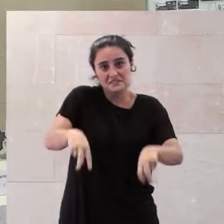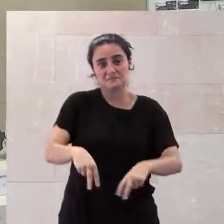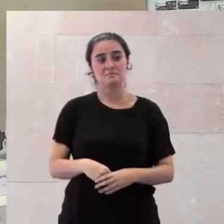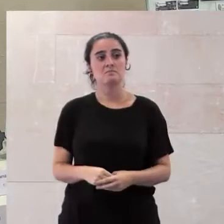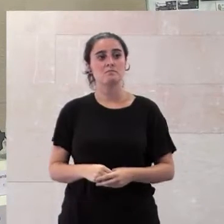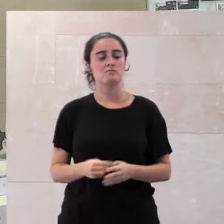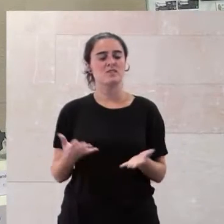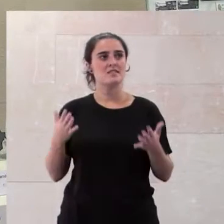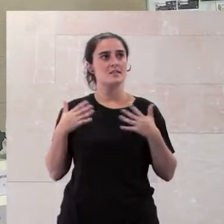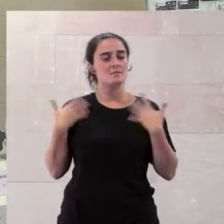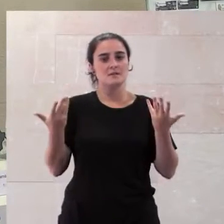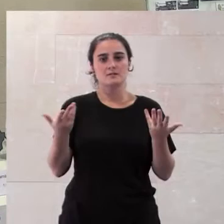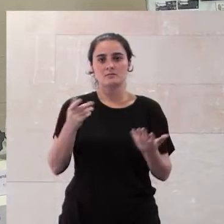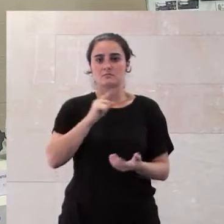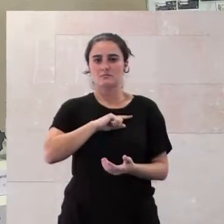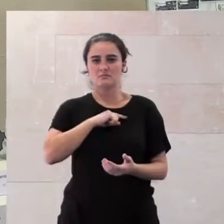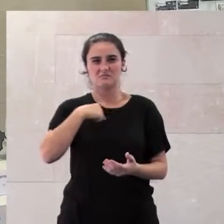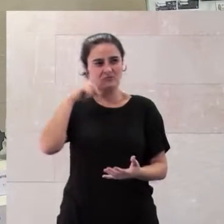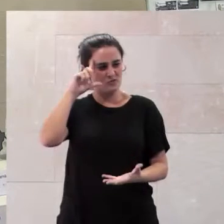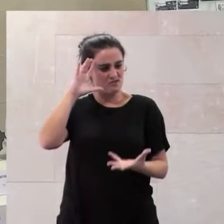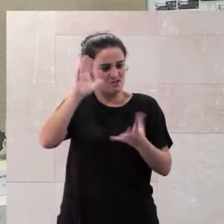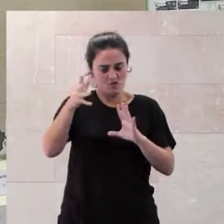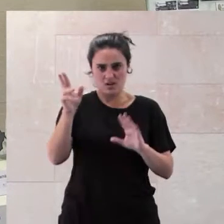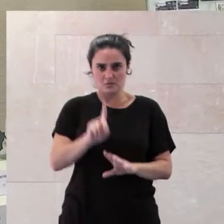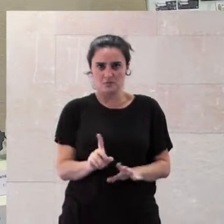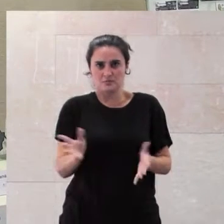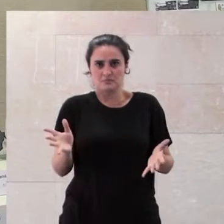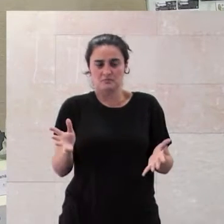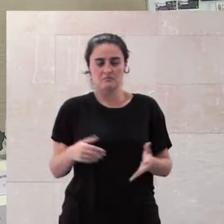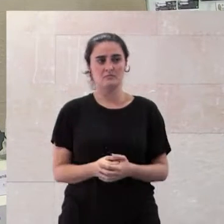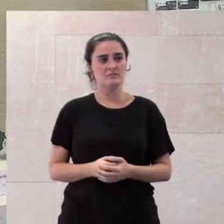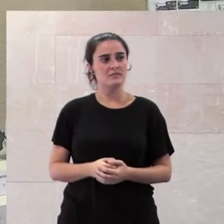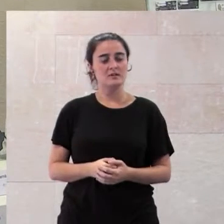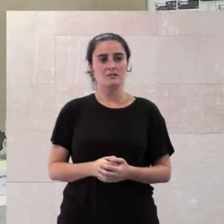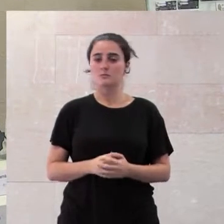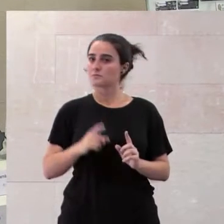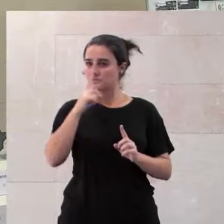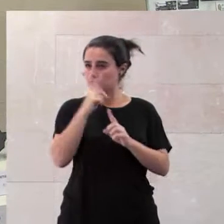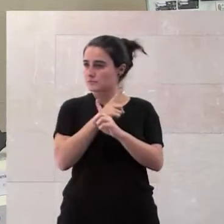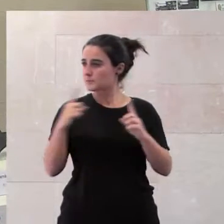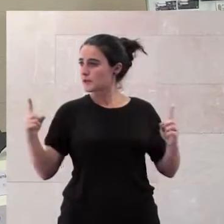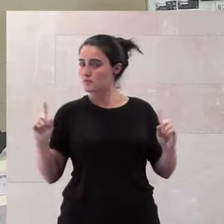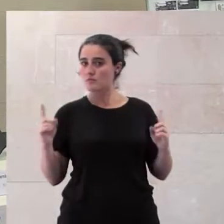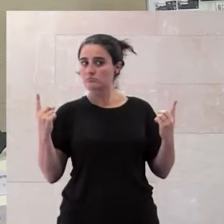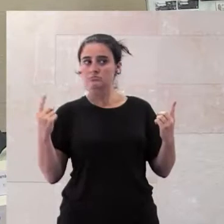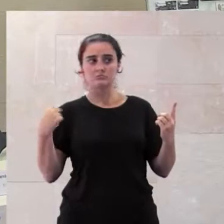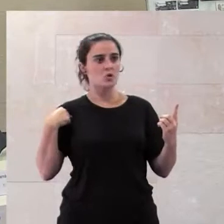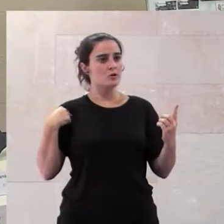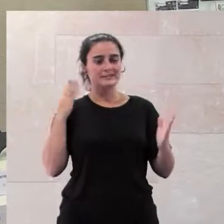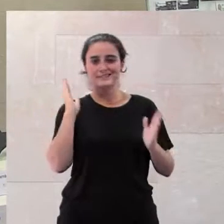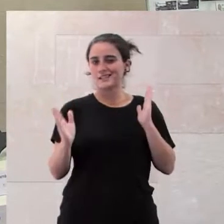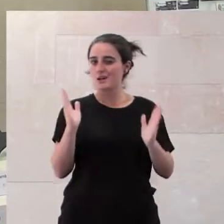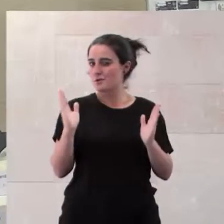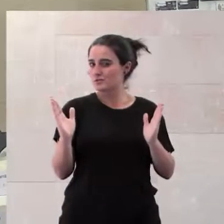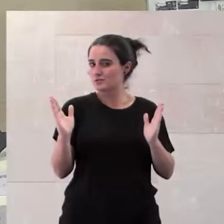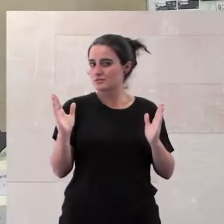De repente era una sensación de que no estoy loca, ¿no? El primer año fue totalmente terapéutico en nuestro caso, o sea, era